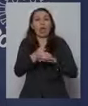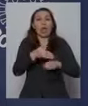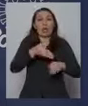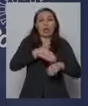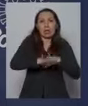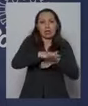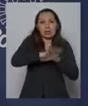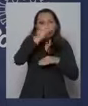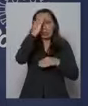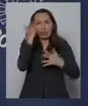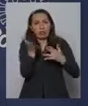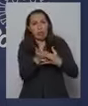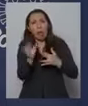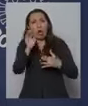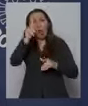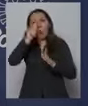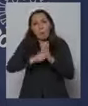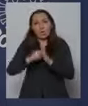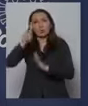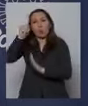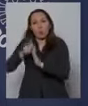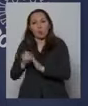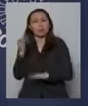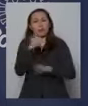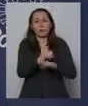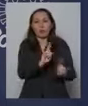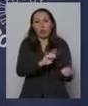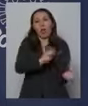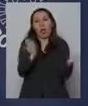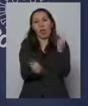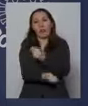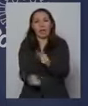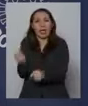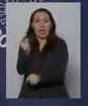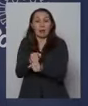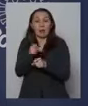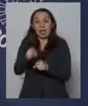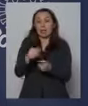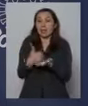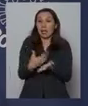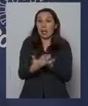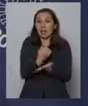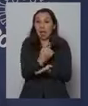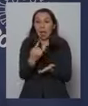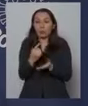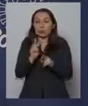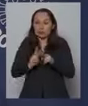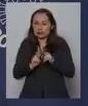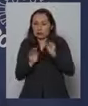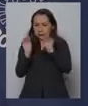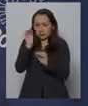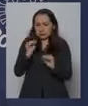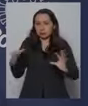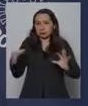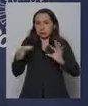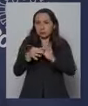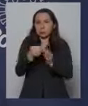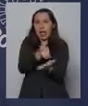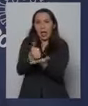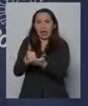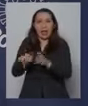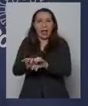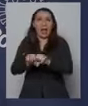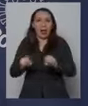o mensualmente al establecimiento. Y cada una de estas estrategias, obviamente, tenemos que armarlas en conjunto con los